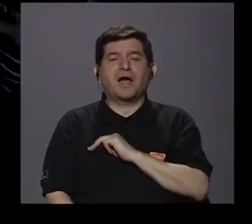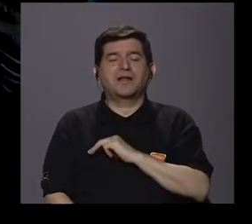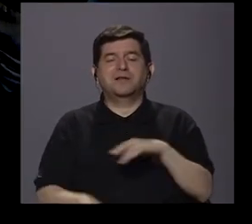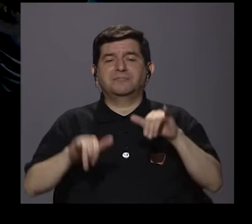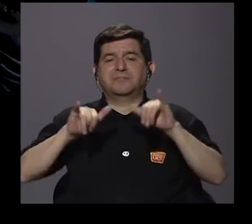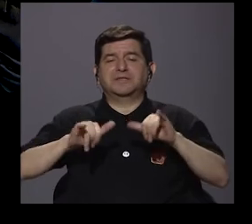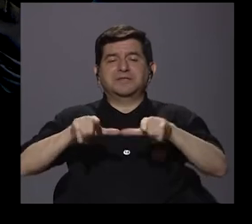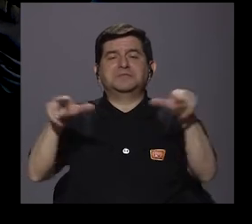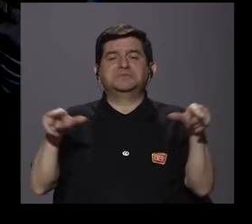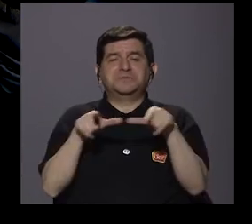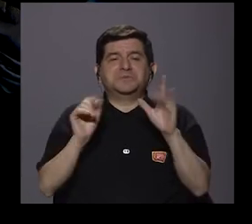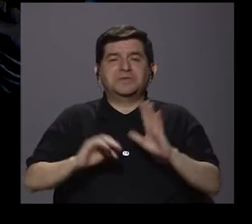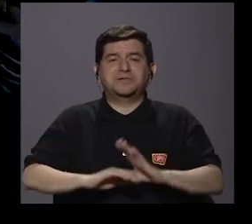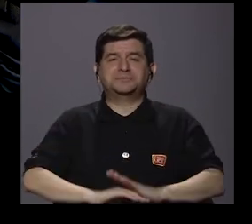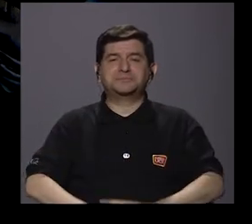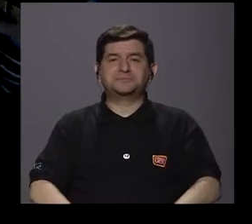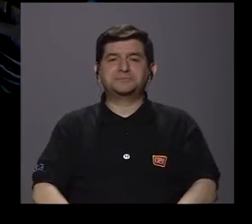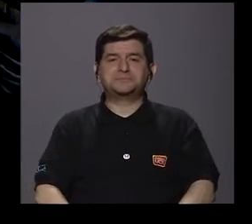moralmente.